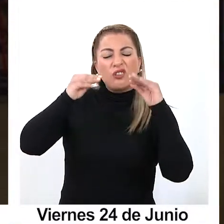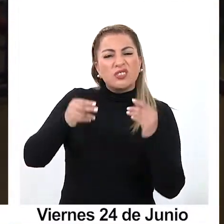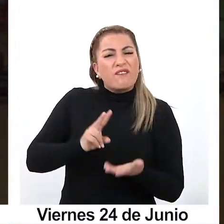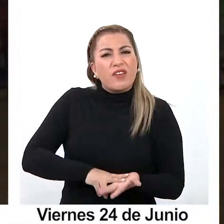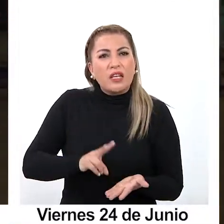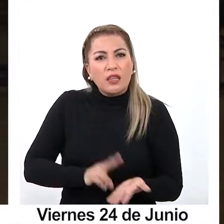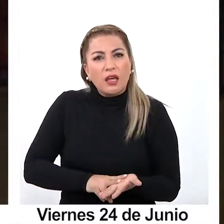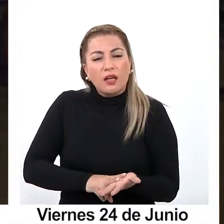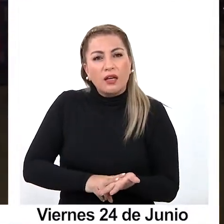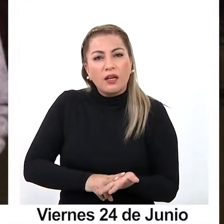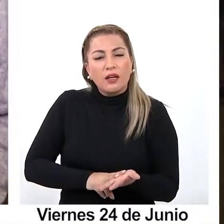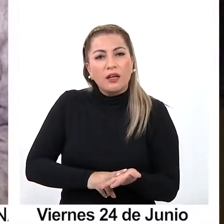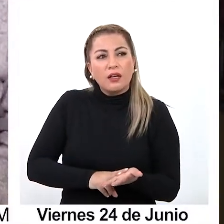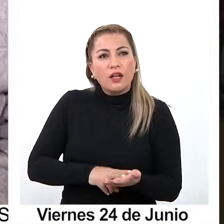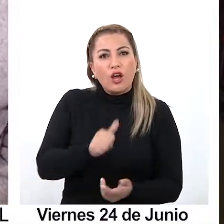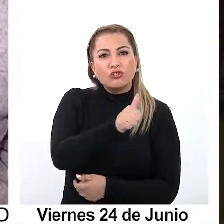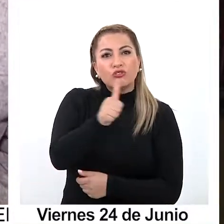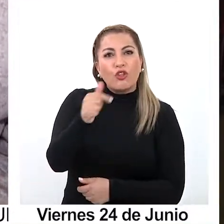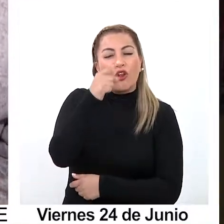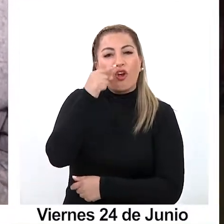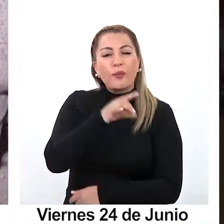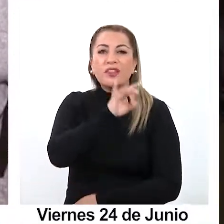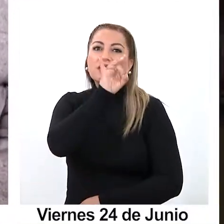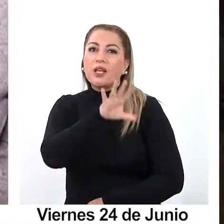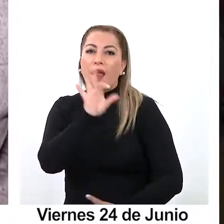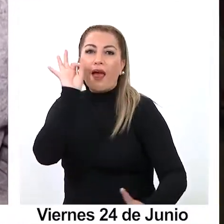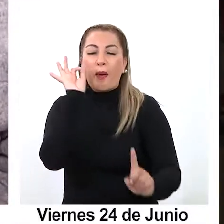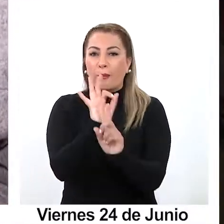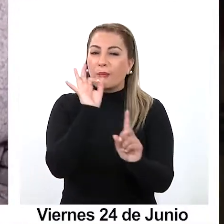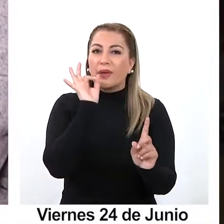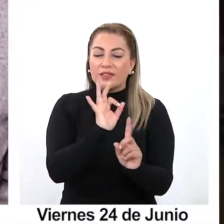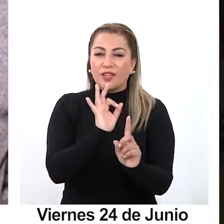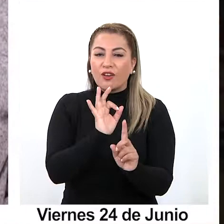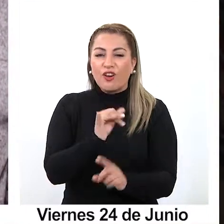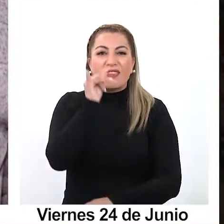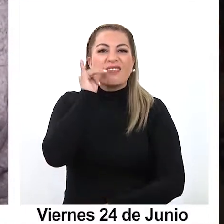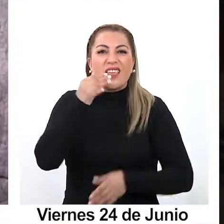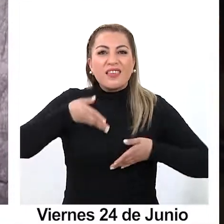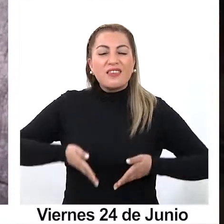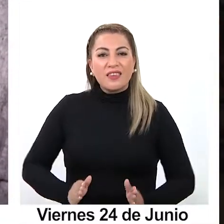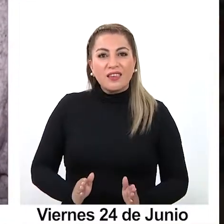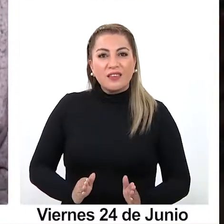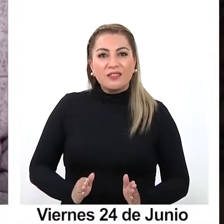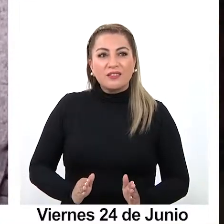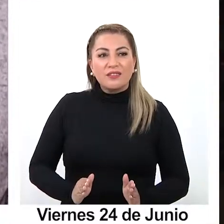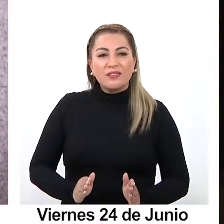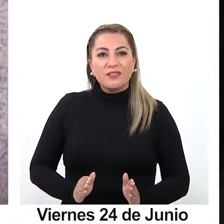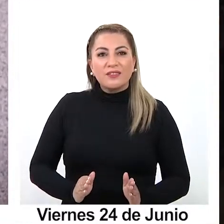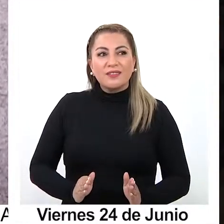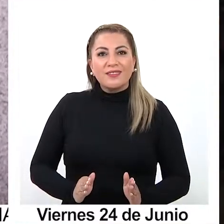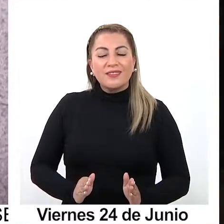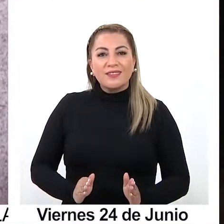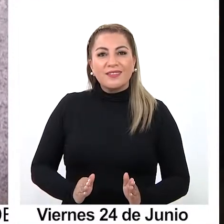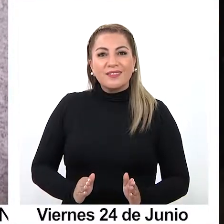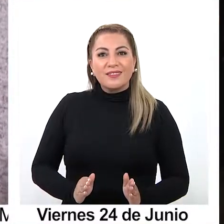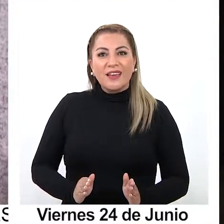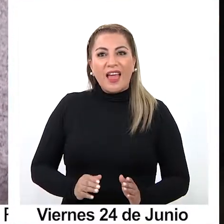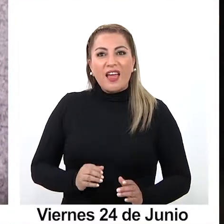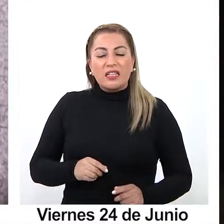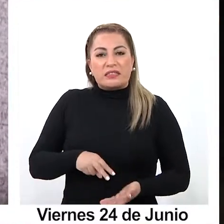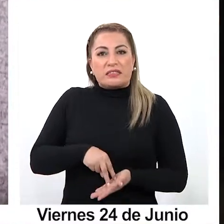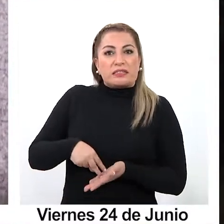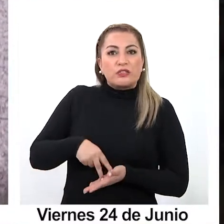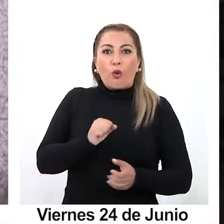¿Será cierto que todos los hombres chilenos y en particular los iquiqueños son tiesos a la hora